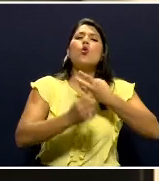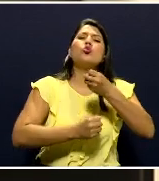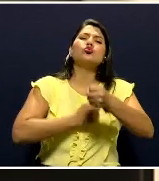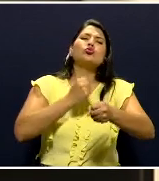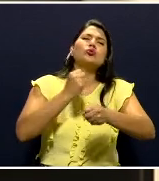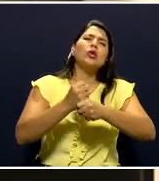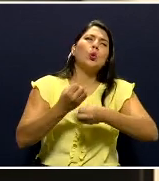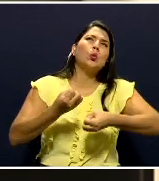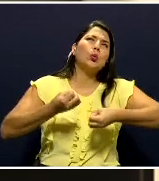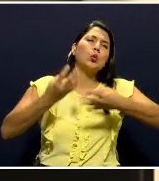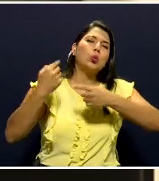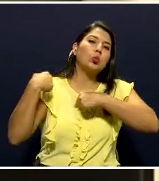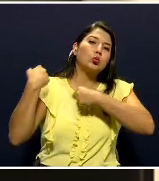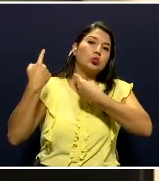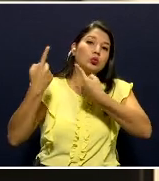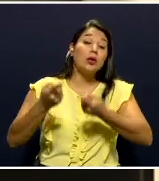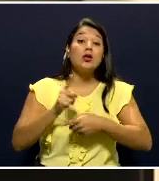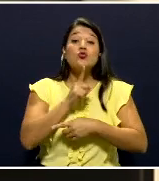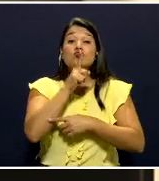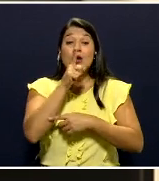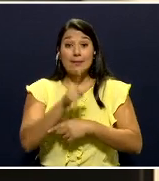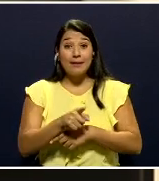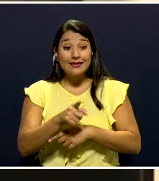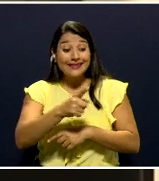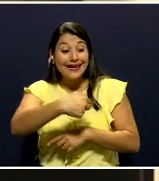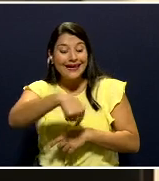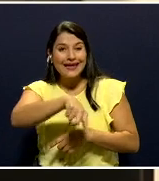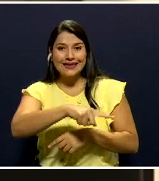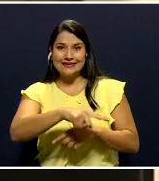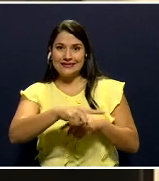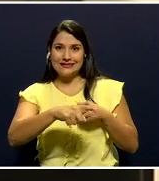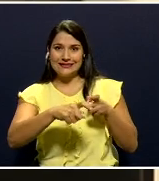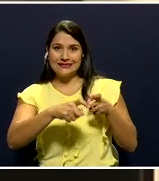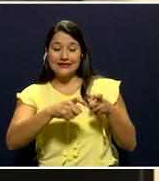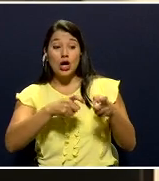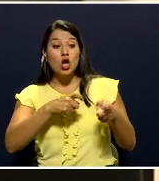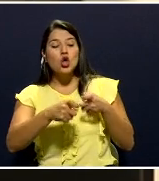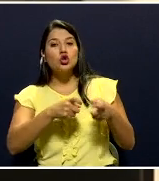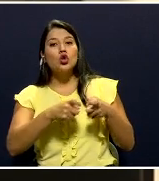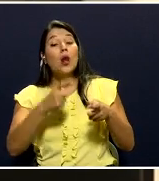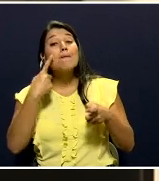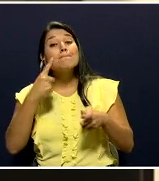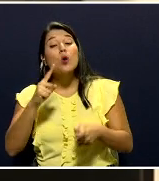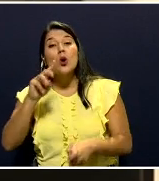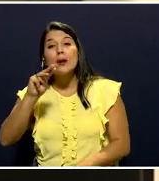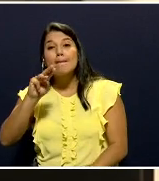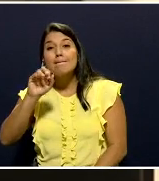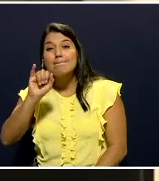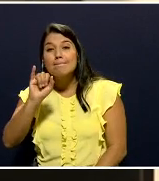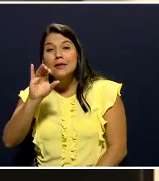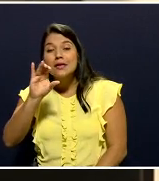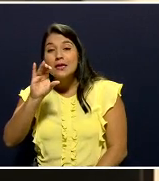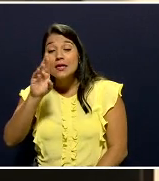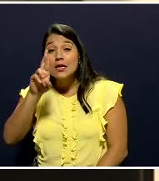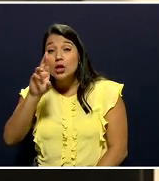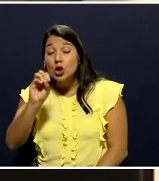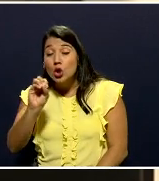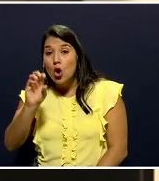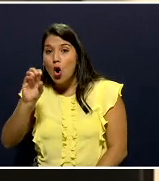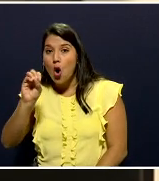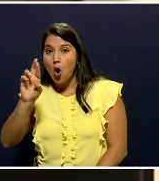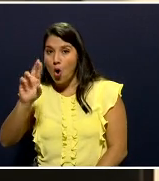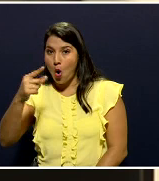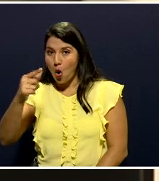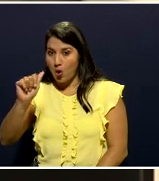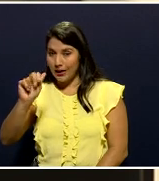de miles de años, realmente fueron controladas por las poblaciones de microorganismos que causaban enfermedades en el ser